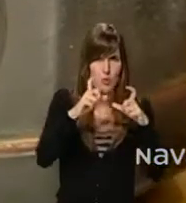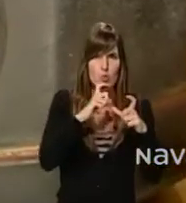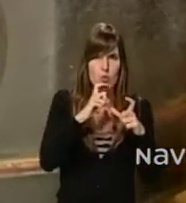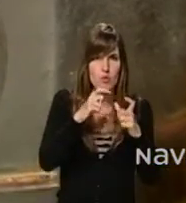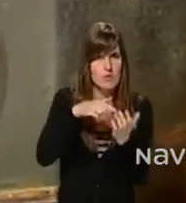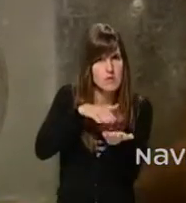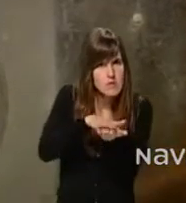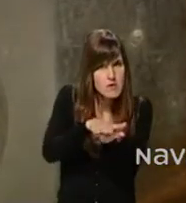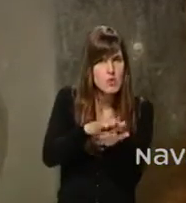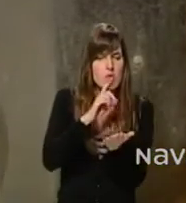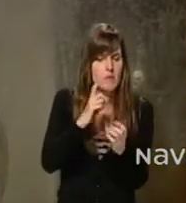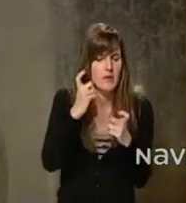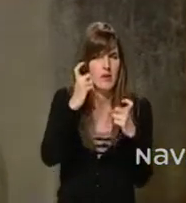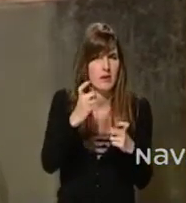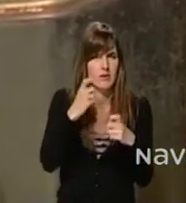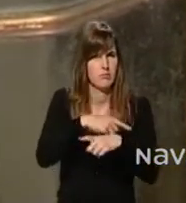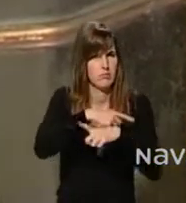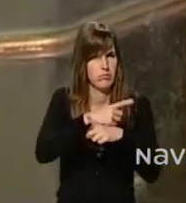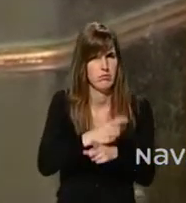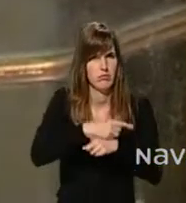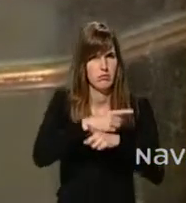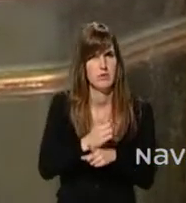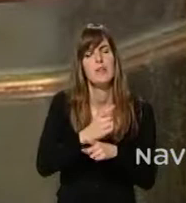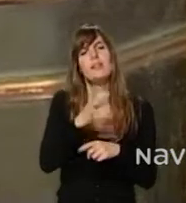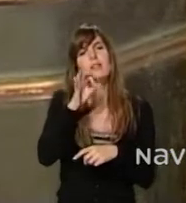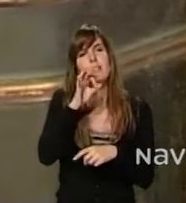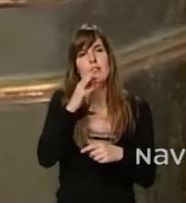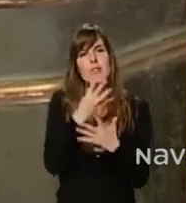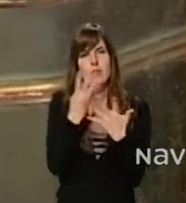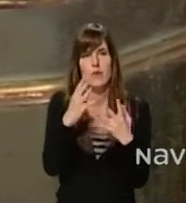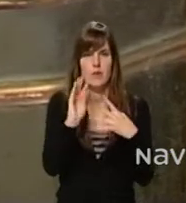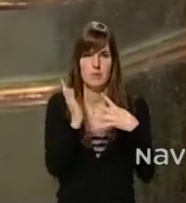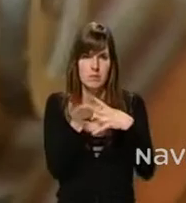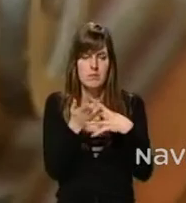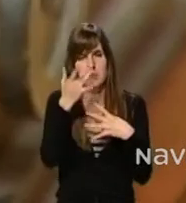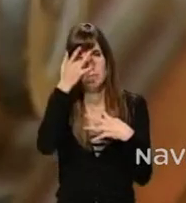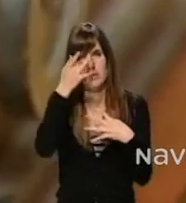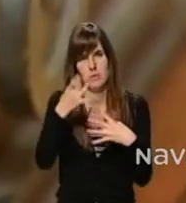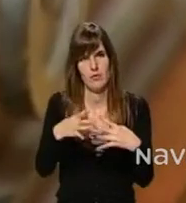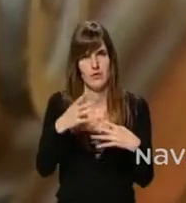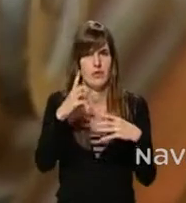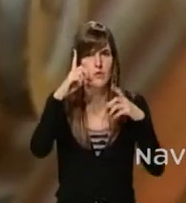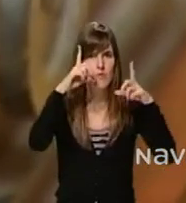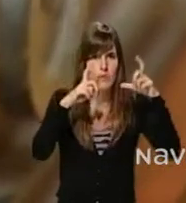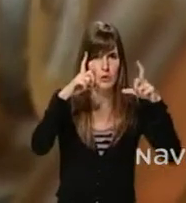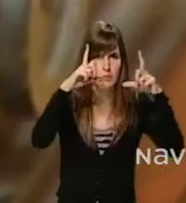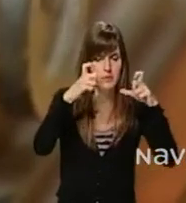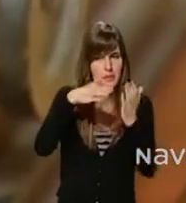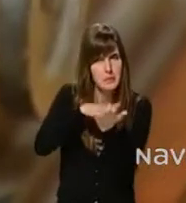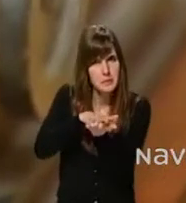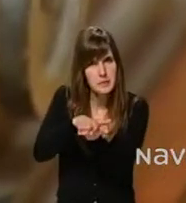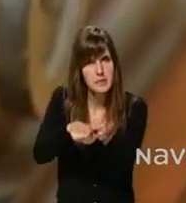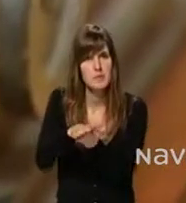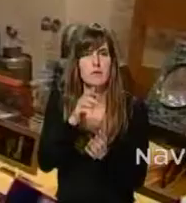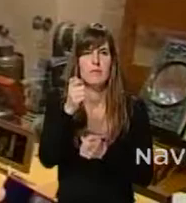conseguía, y bueno, por fin se consiguió pues, más o menos a mitades del siglo XIX. Conforme fue avanzando el siglo y la técnica